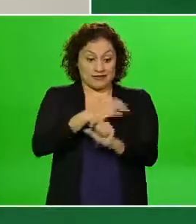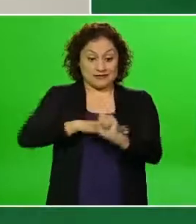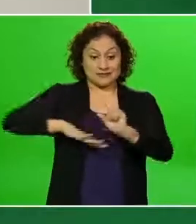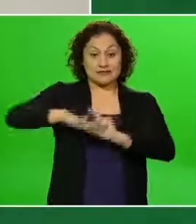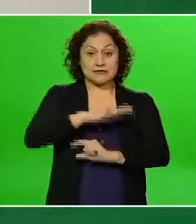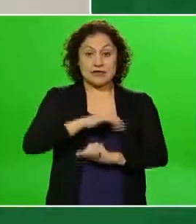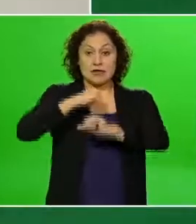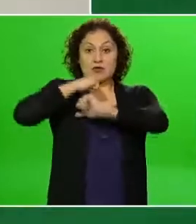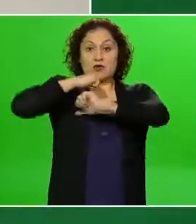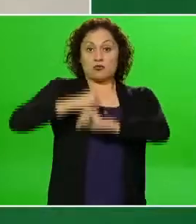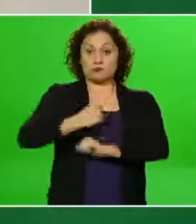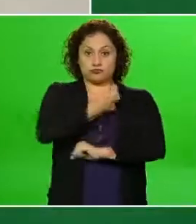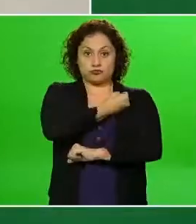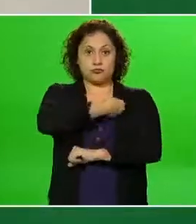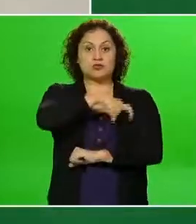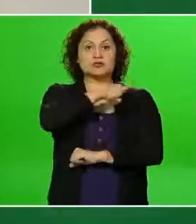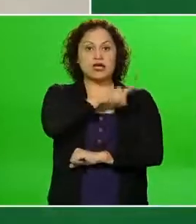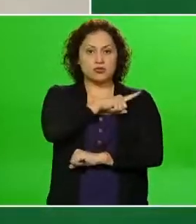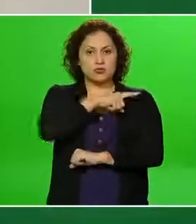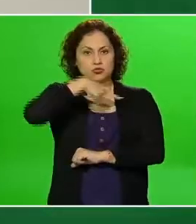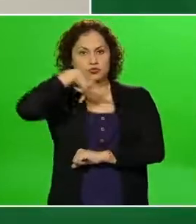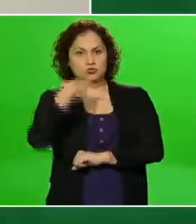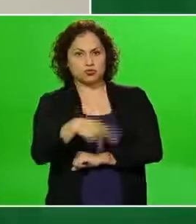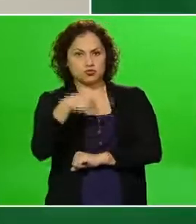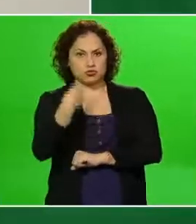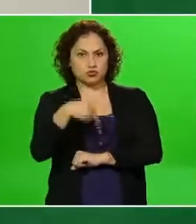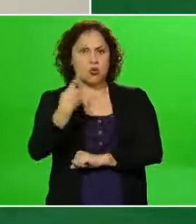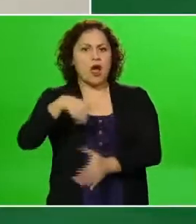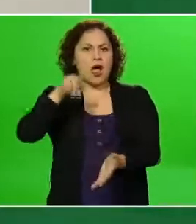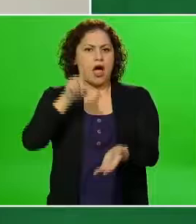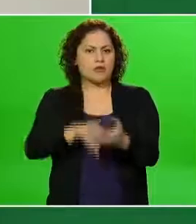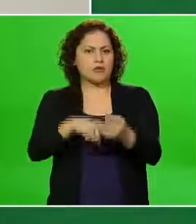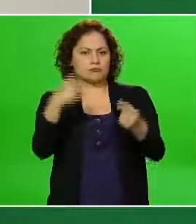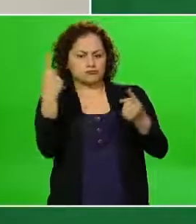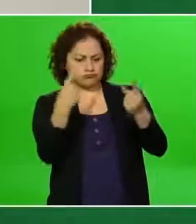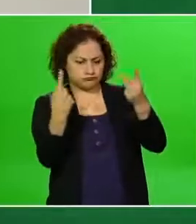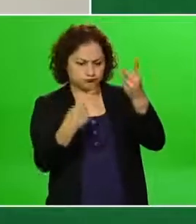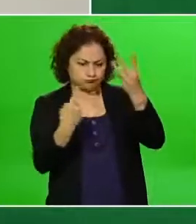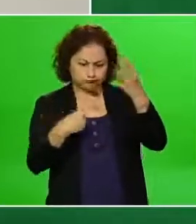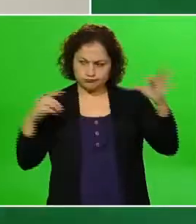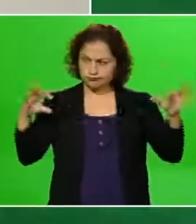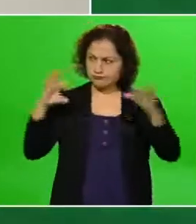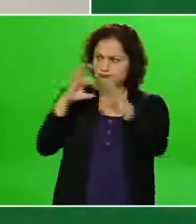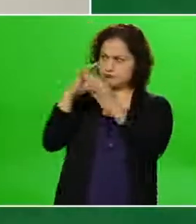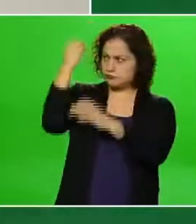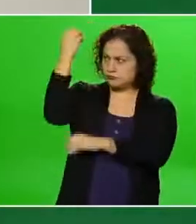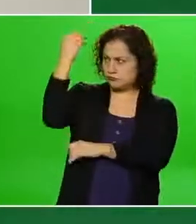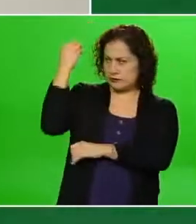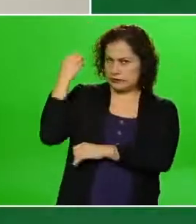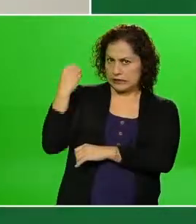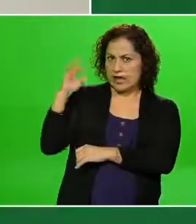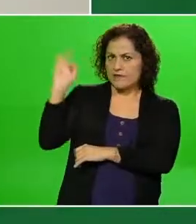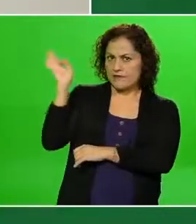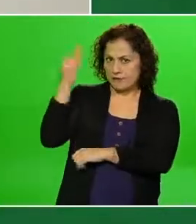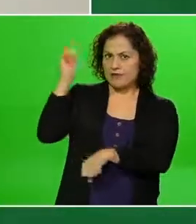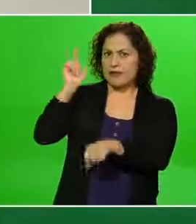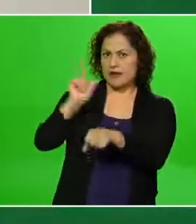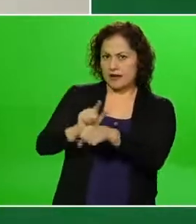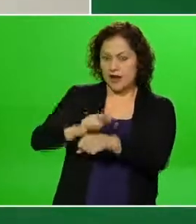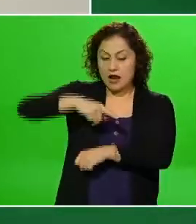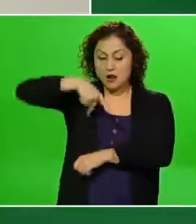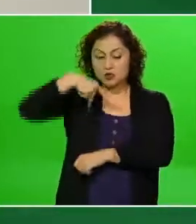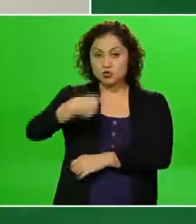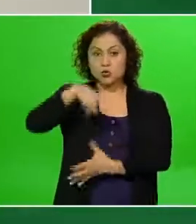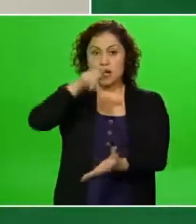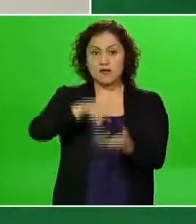han desarrollado herramientas basadas en los 10 indicadores del semáforo federal, han utilizado y han